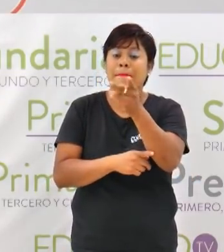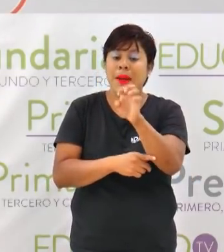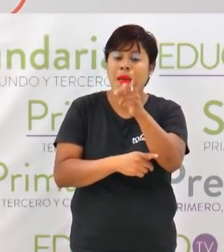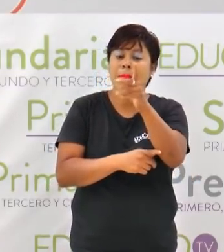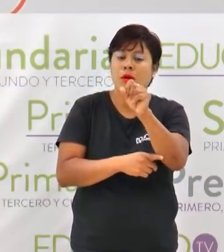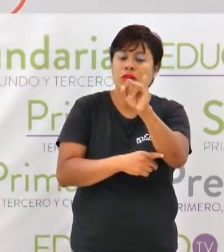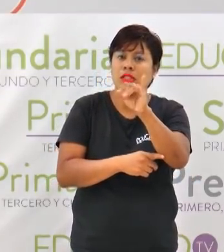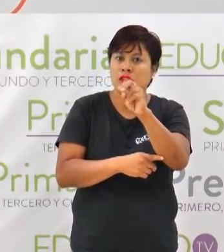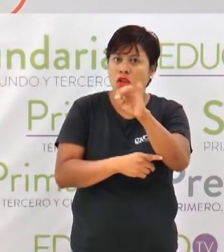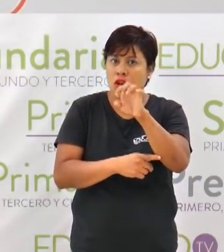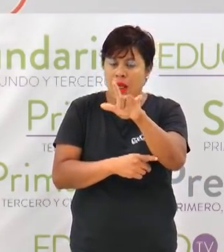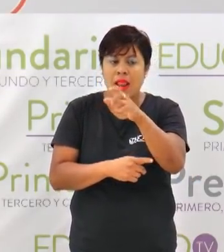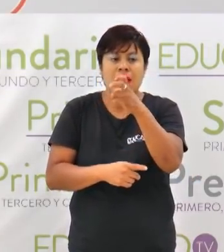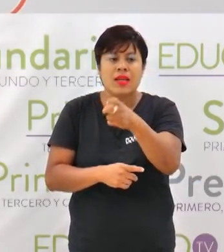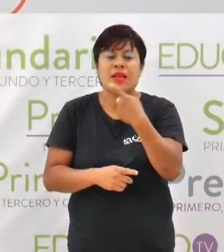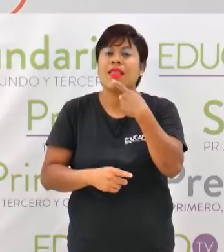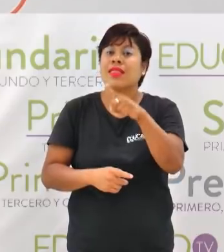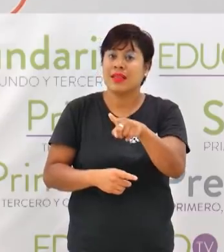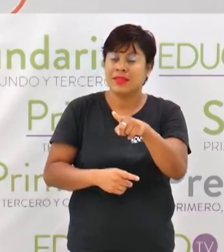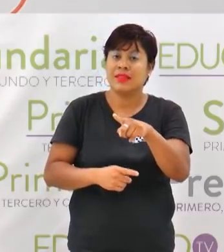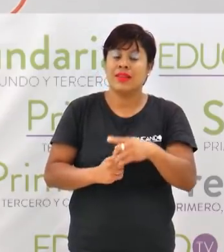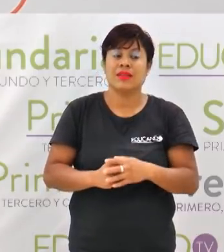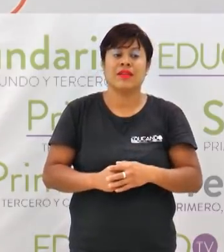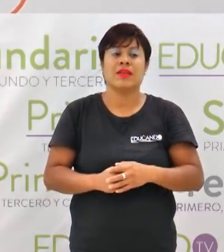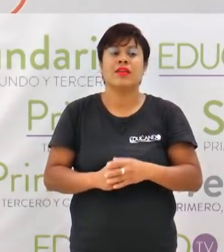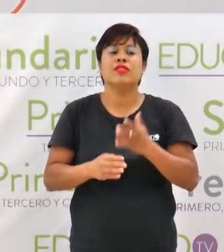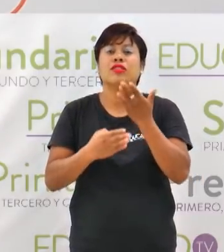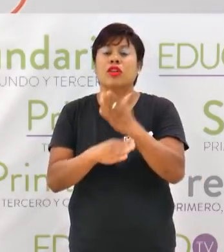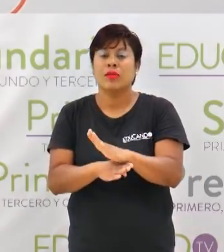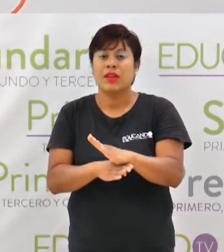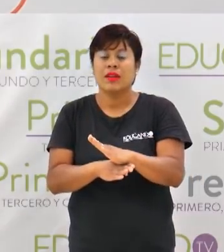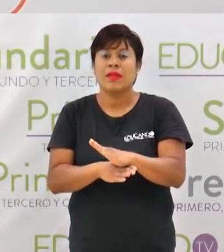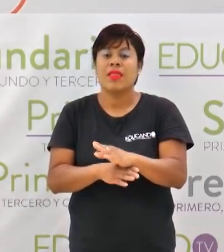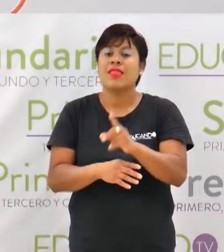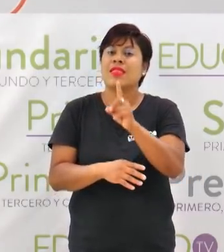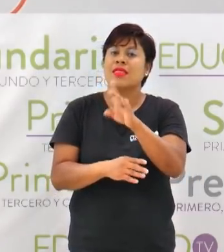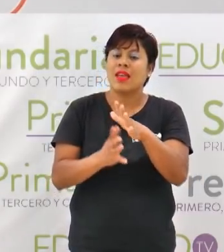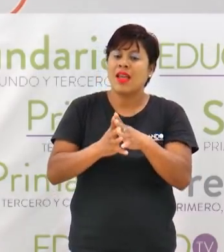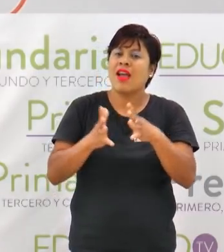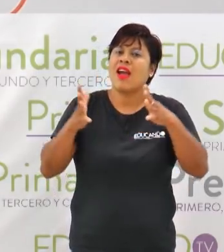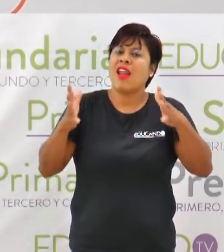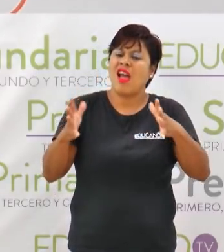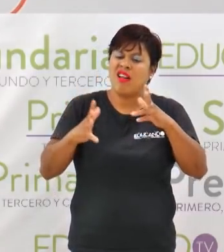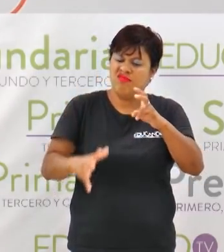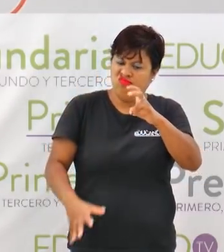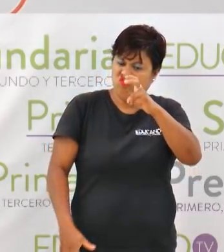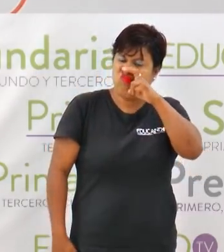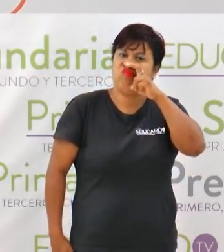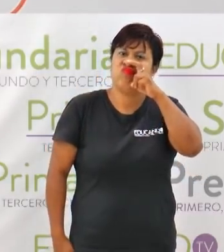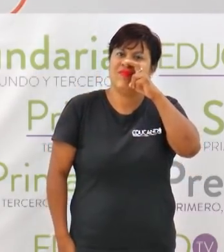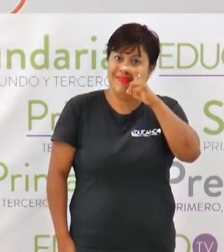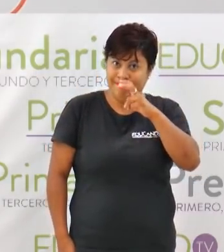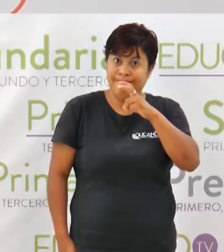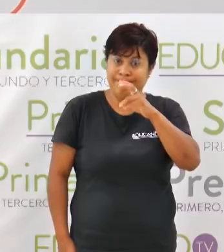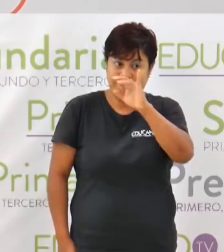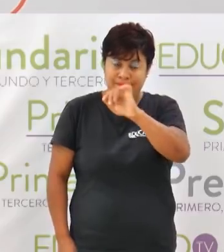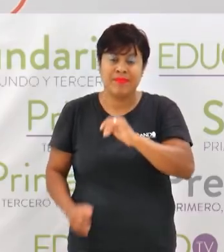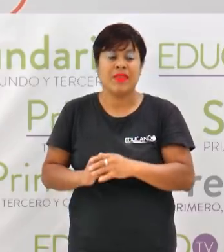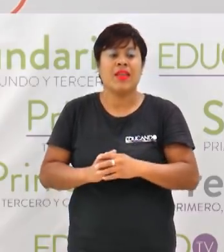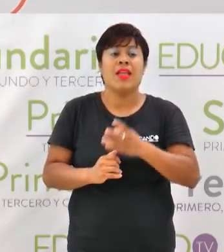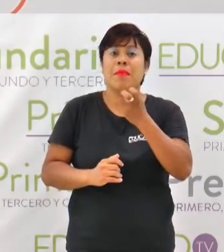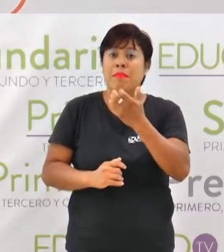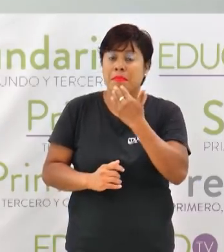frase preposicional y que hacíamos referencia a de gran carácter. ¿Bien?